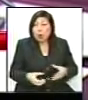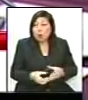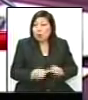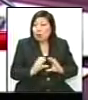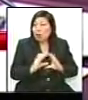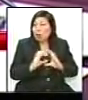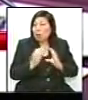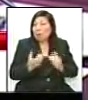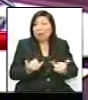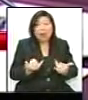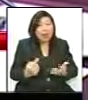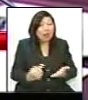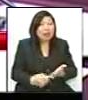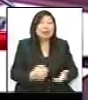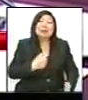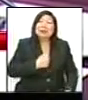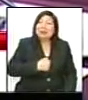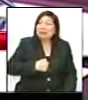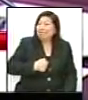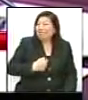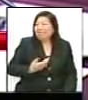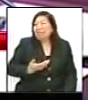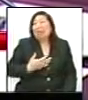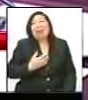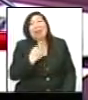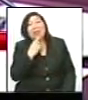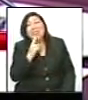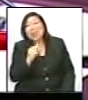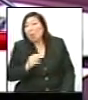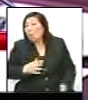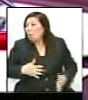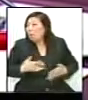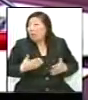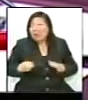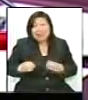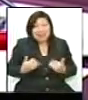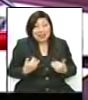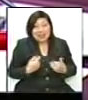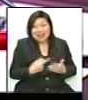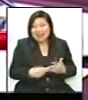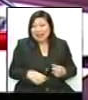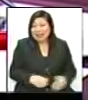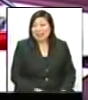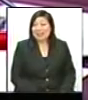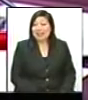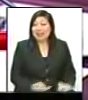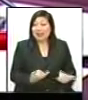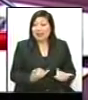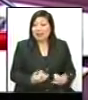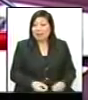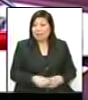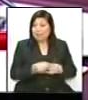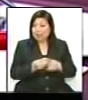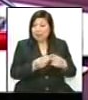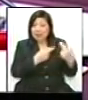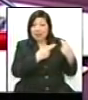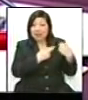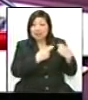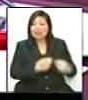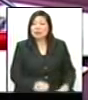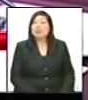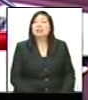Congreso sentada lamentándose que no pudo hacer lo que tenía que hacer. Creo que esta es nuestra principal